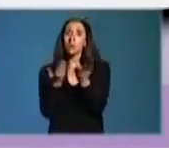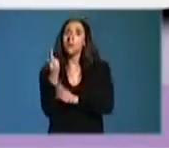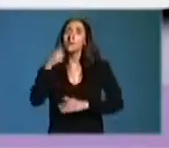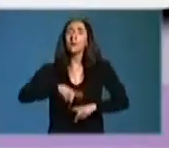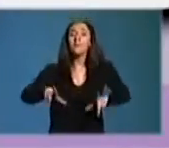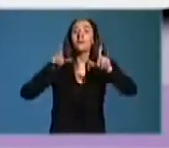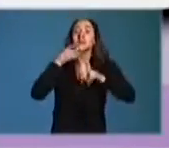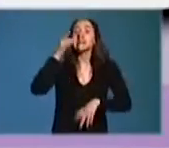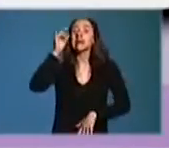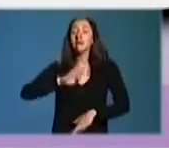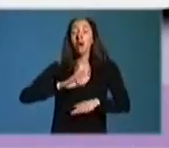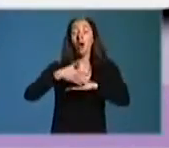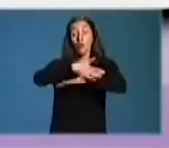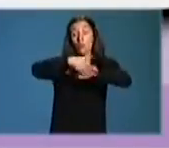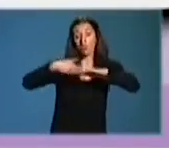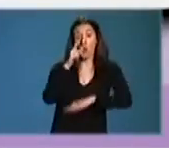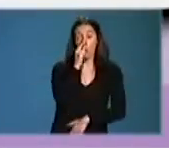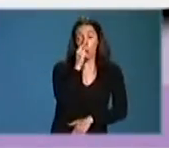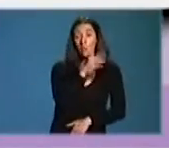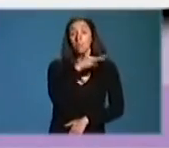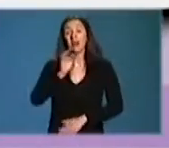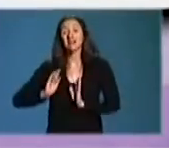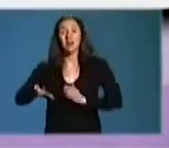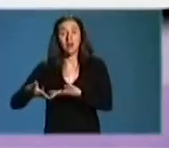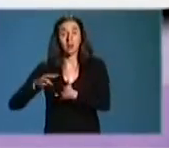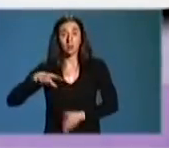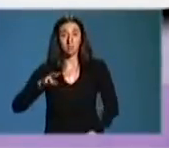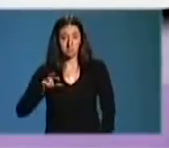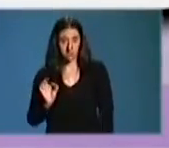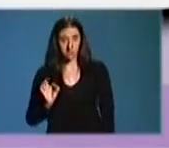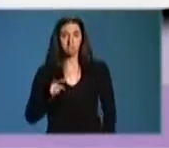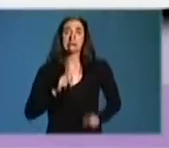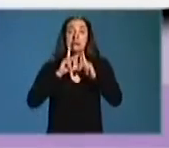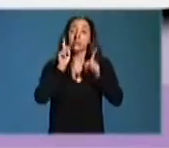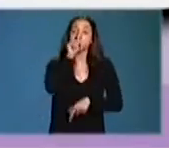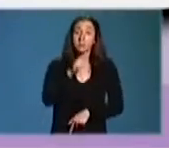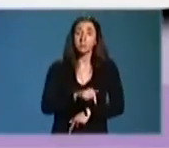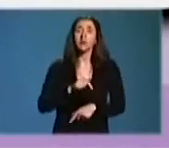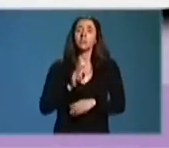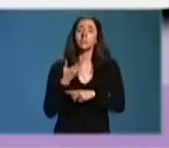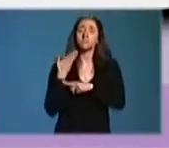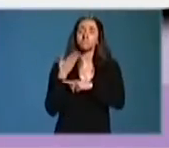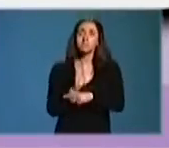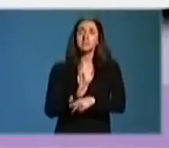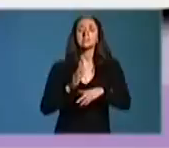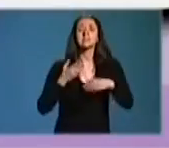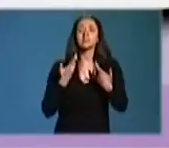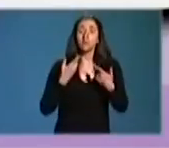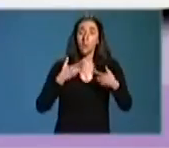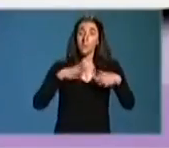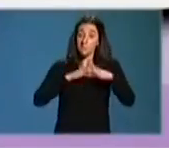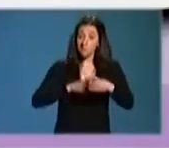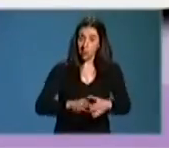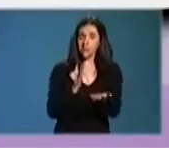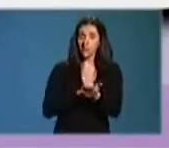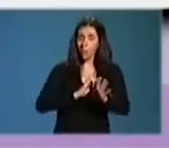en un caso a costa lucense en otro o río miño no primero caso organismo provincial extrae una aula barco móvil que pioneira